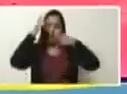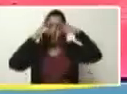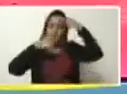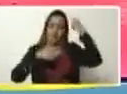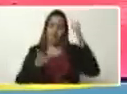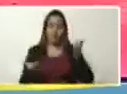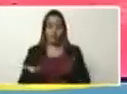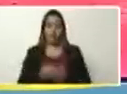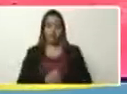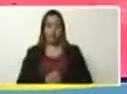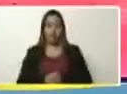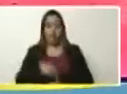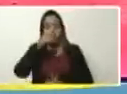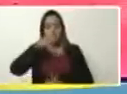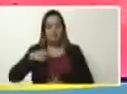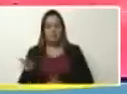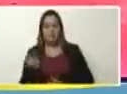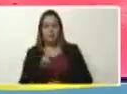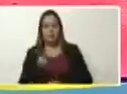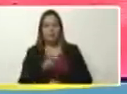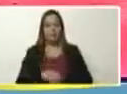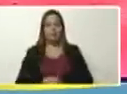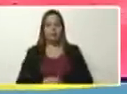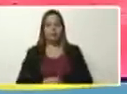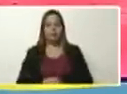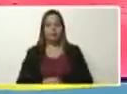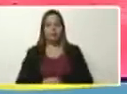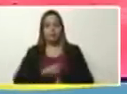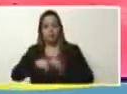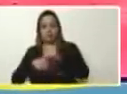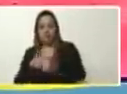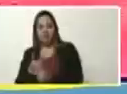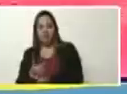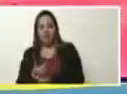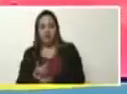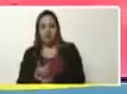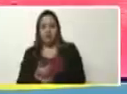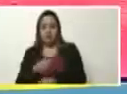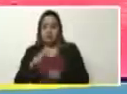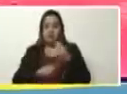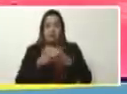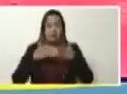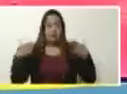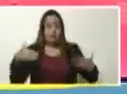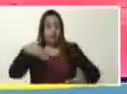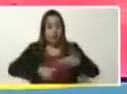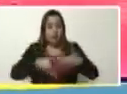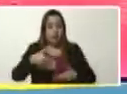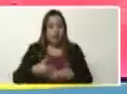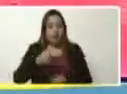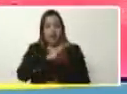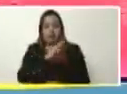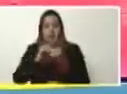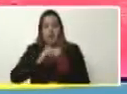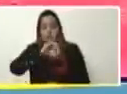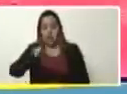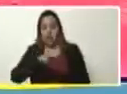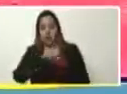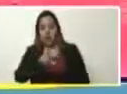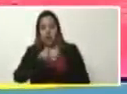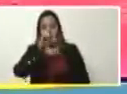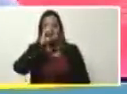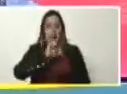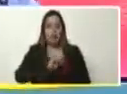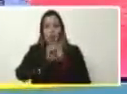Frías y el pueblo de Venezuela. Y luego entonces vino una mega elección, el 30 de julio del